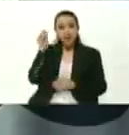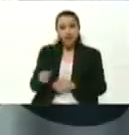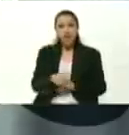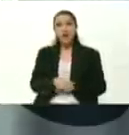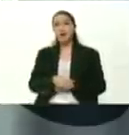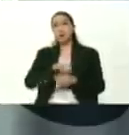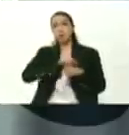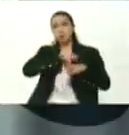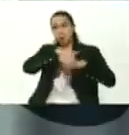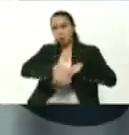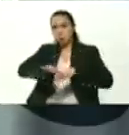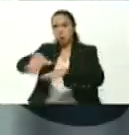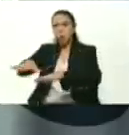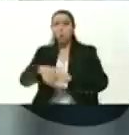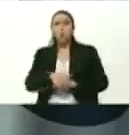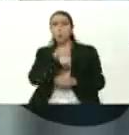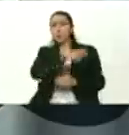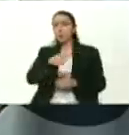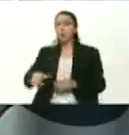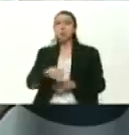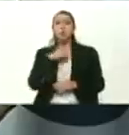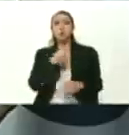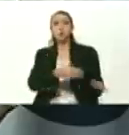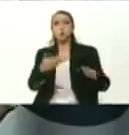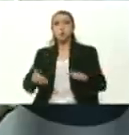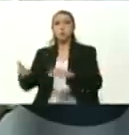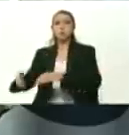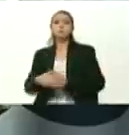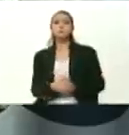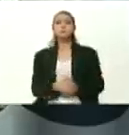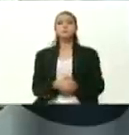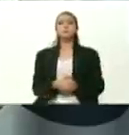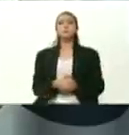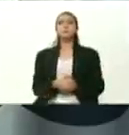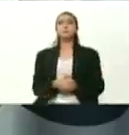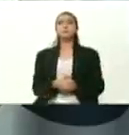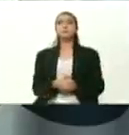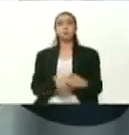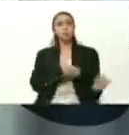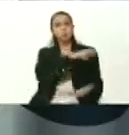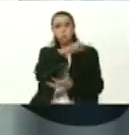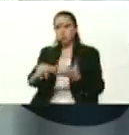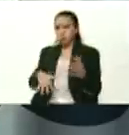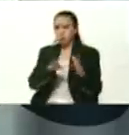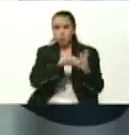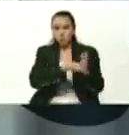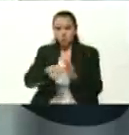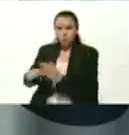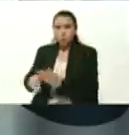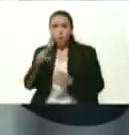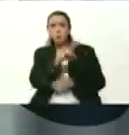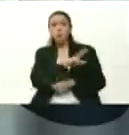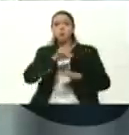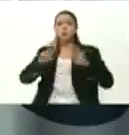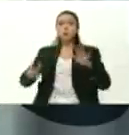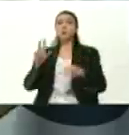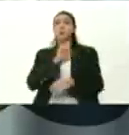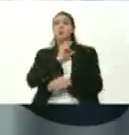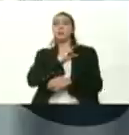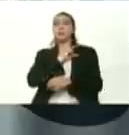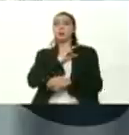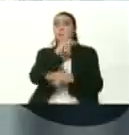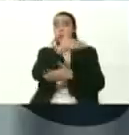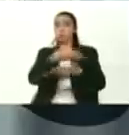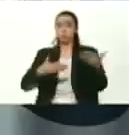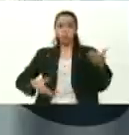zonas urbanas del centro de Caracas, no porque hubo unos saqueos el 27 de febrero, porque sabemos y está documentado